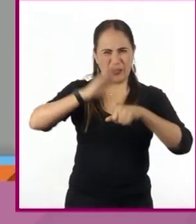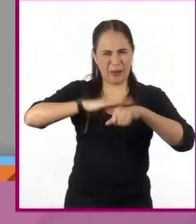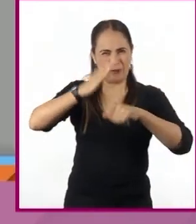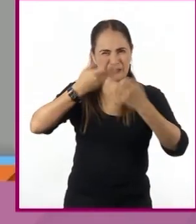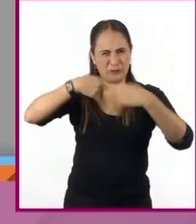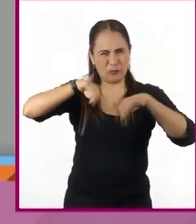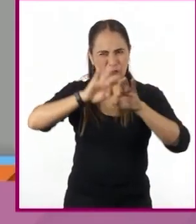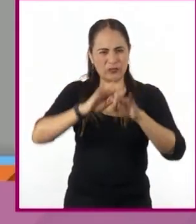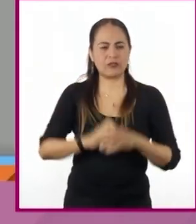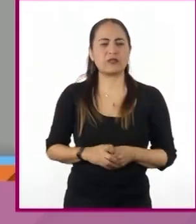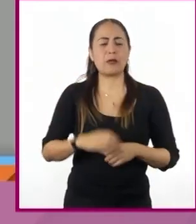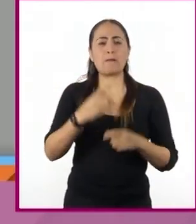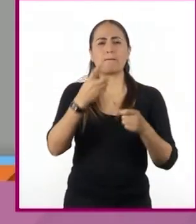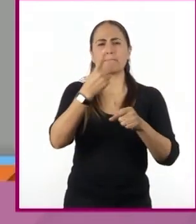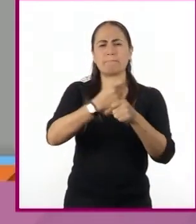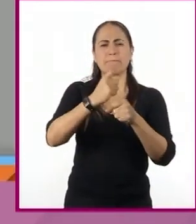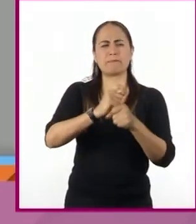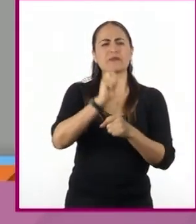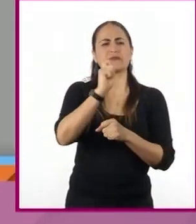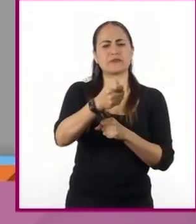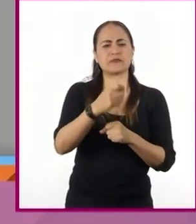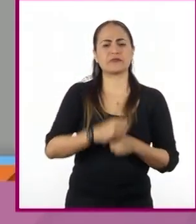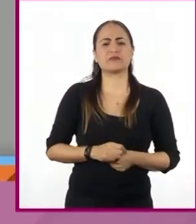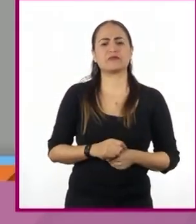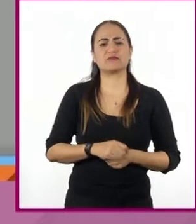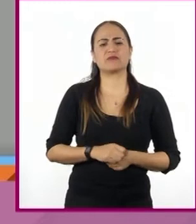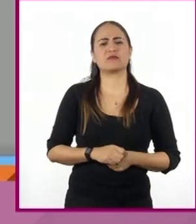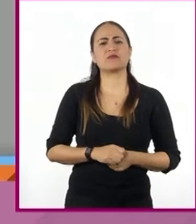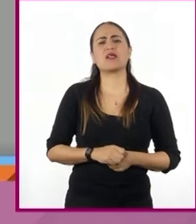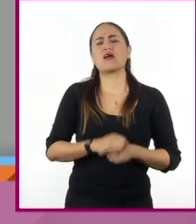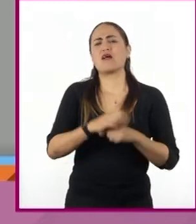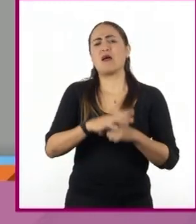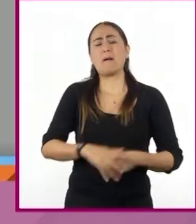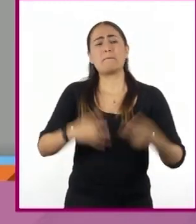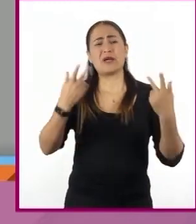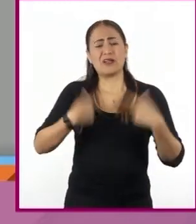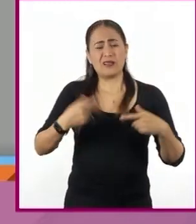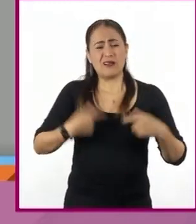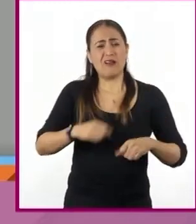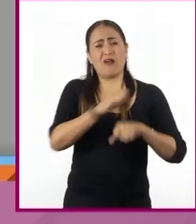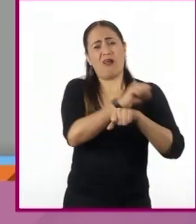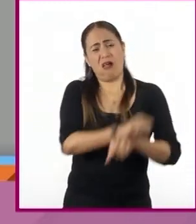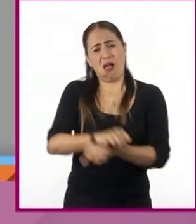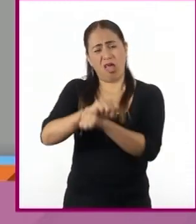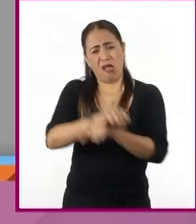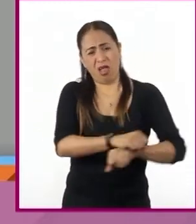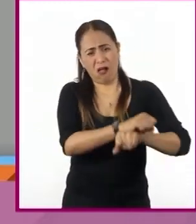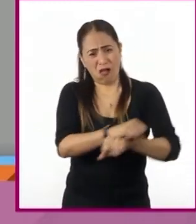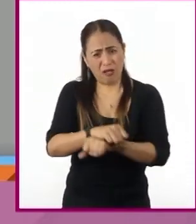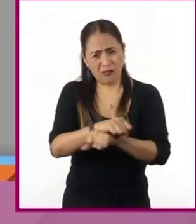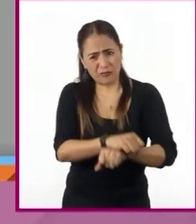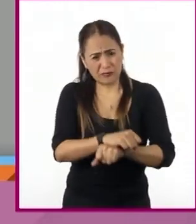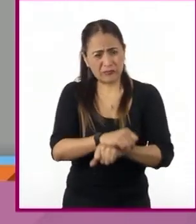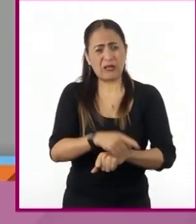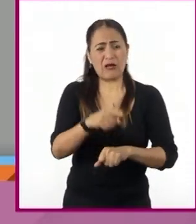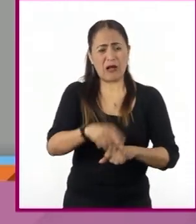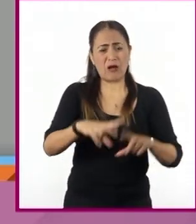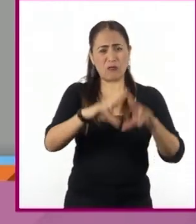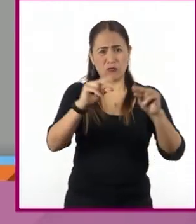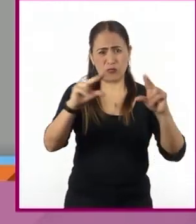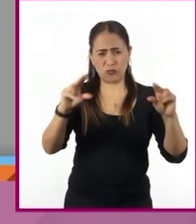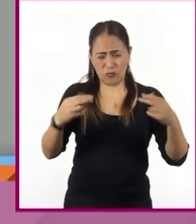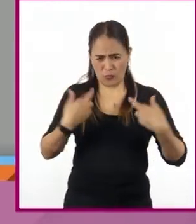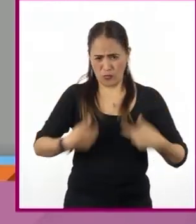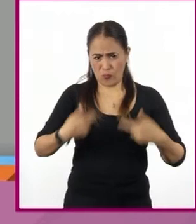dice: explotación detrás de la prosperidad. Las personas esclavizadas cultivan el algodón que hace marchar